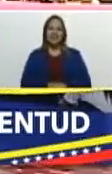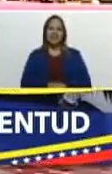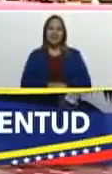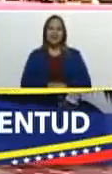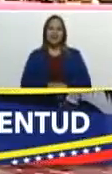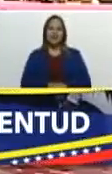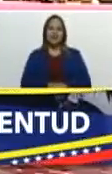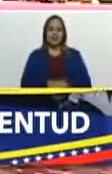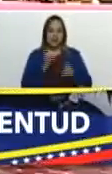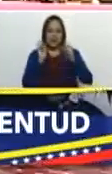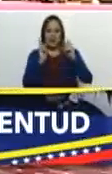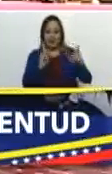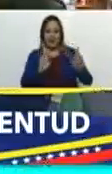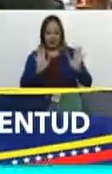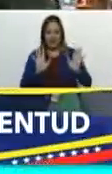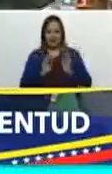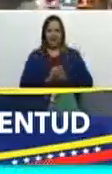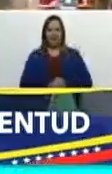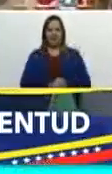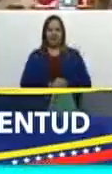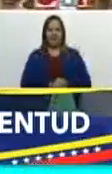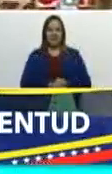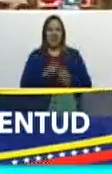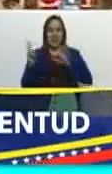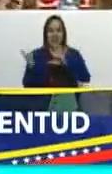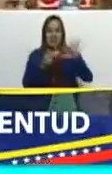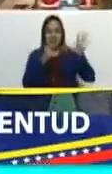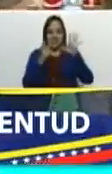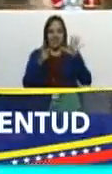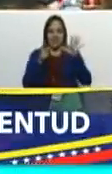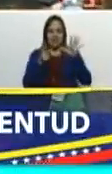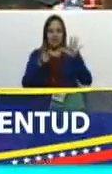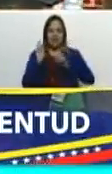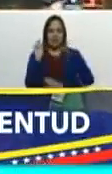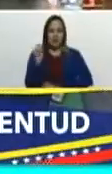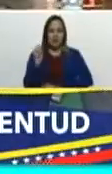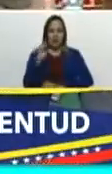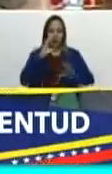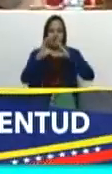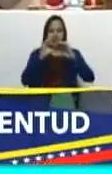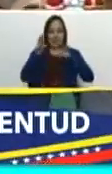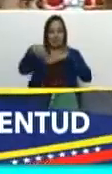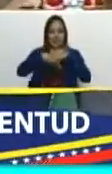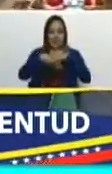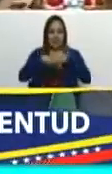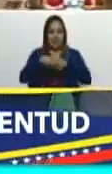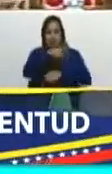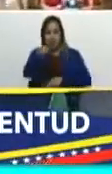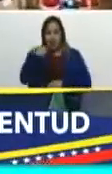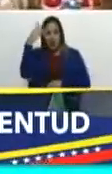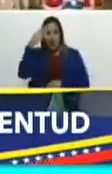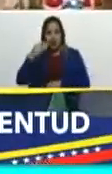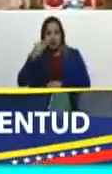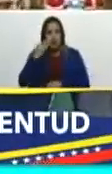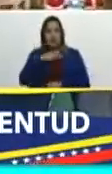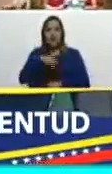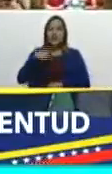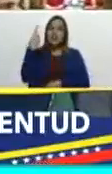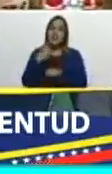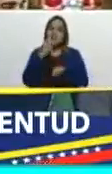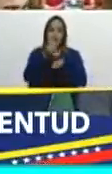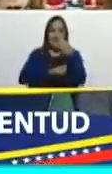Bueno. En séptimo lugar, la comunicación en las redes. Muchachos, nosotros tenemos que